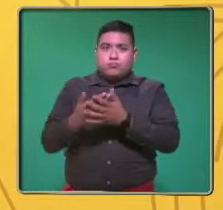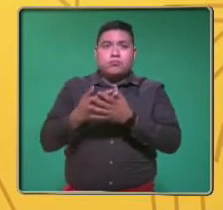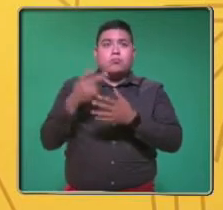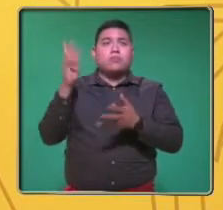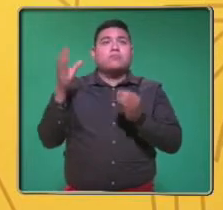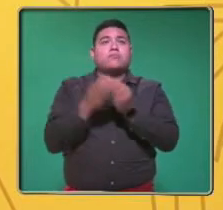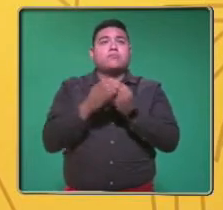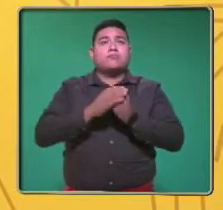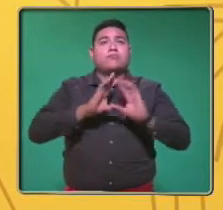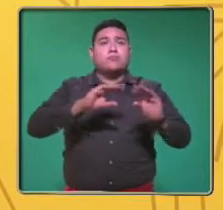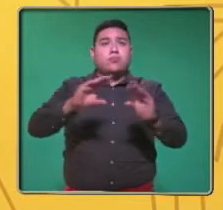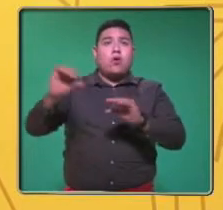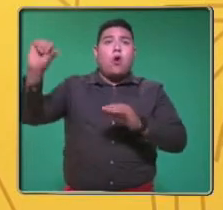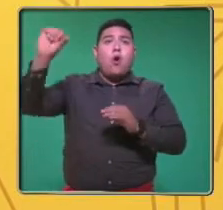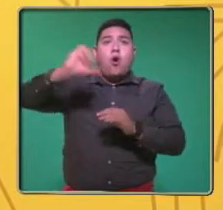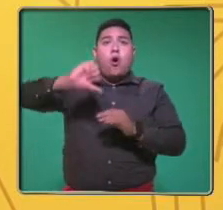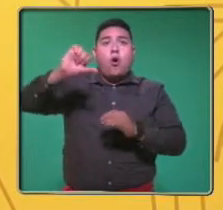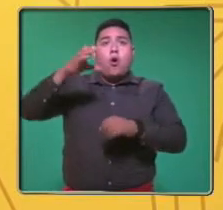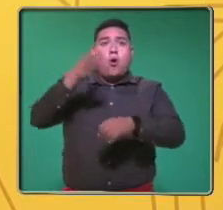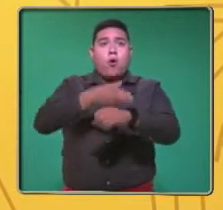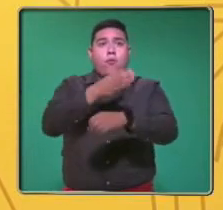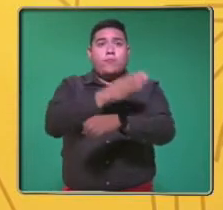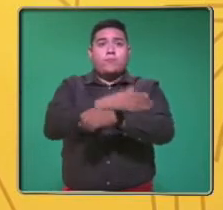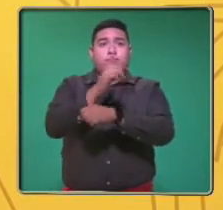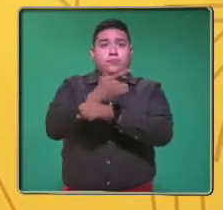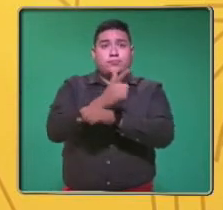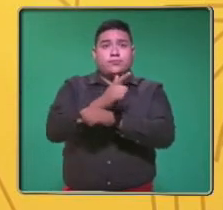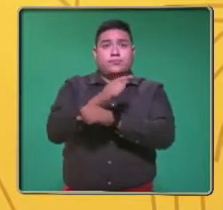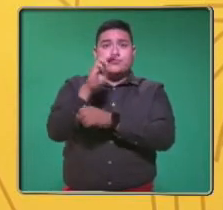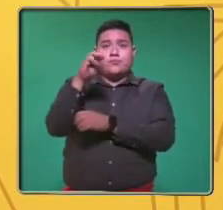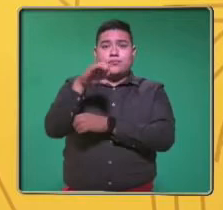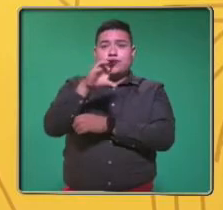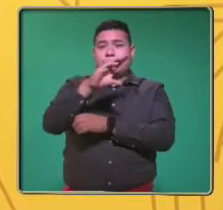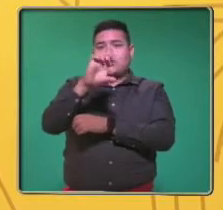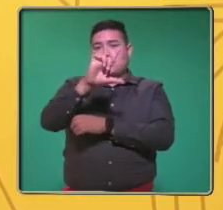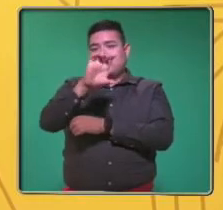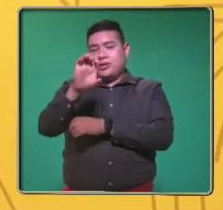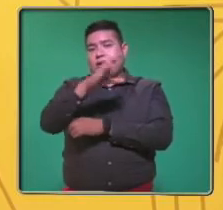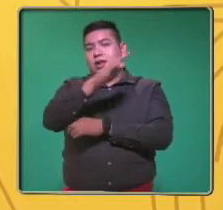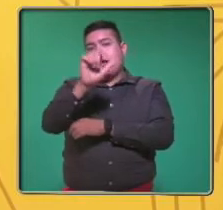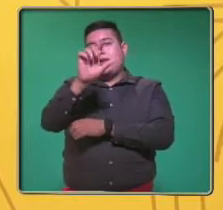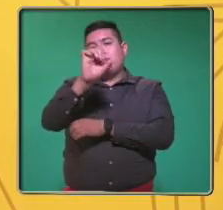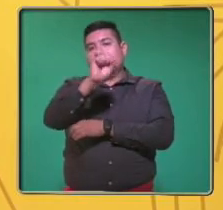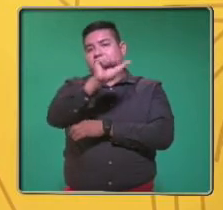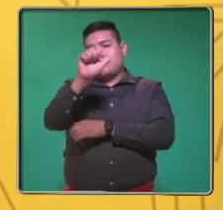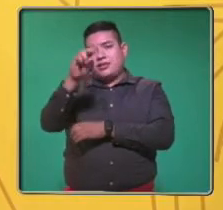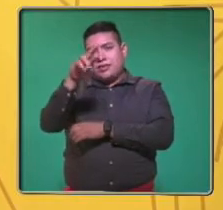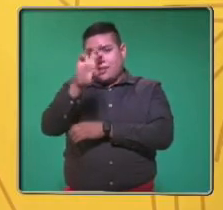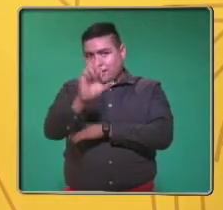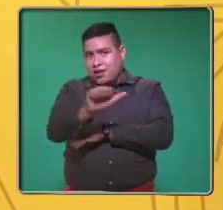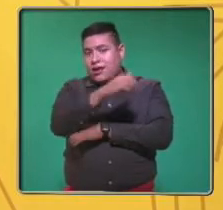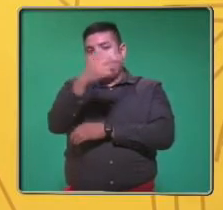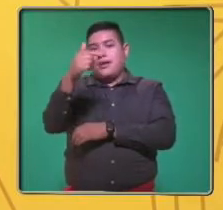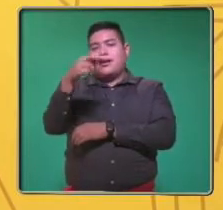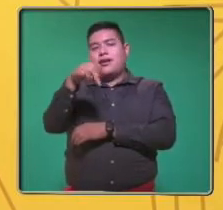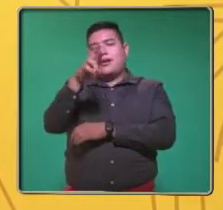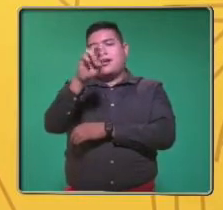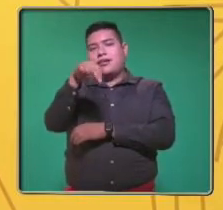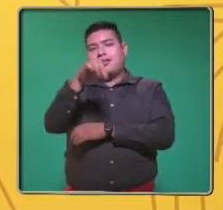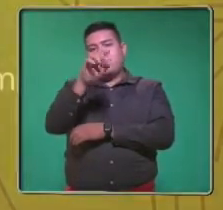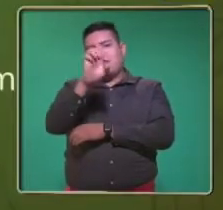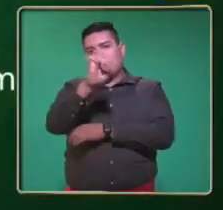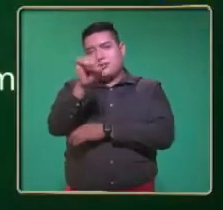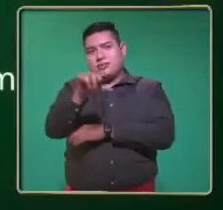programa. Mire, el día de hoy nos acompaña la licenciada Michelle Alessandra Hernández Rangel. Es egresada de